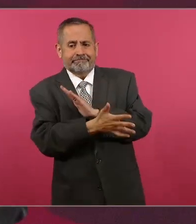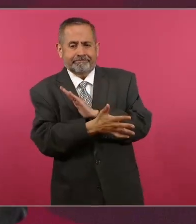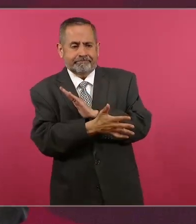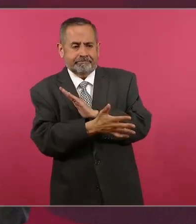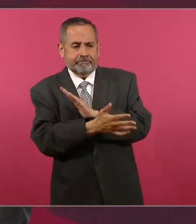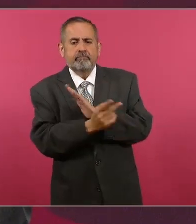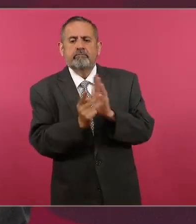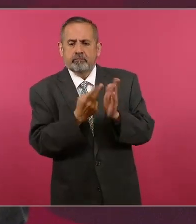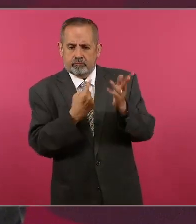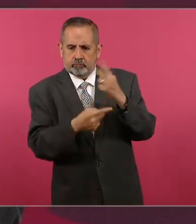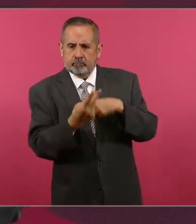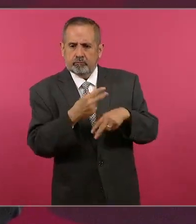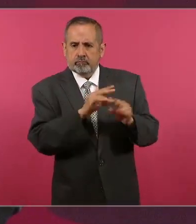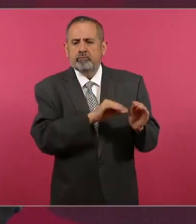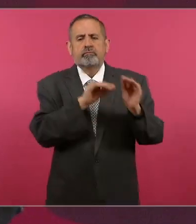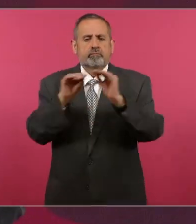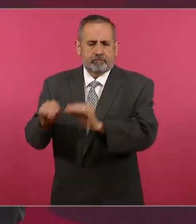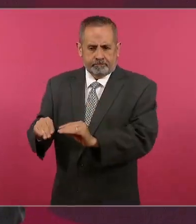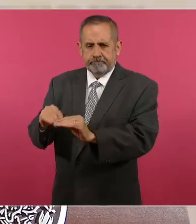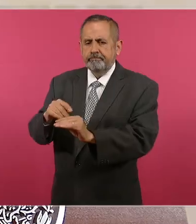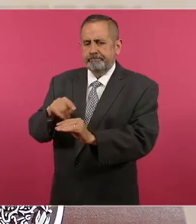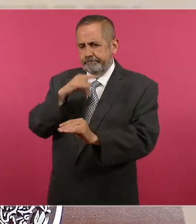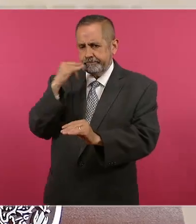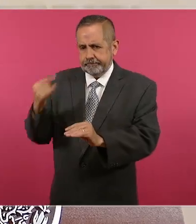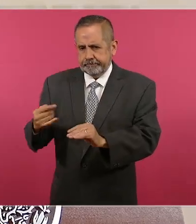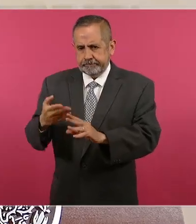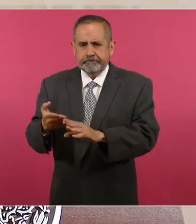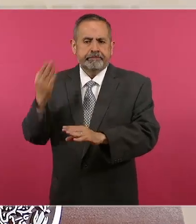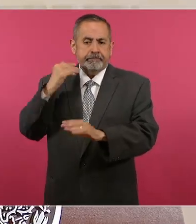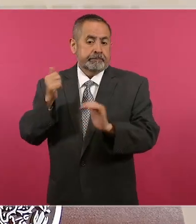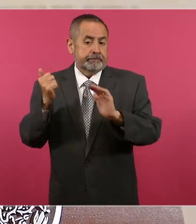en Chile, pero que estuvieron en México,